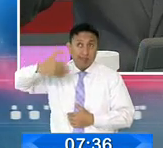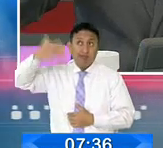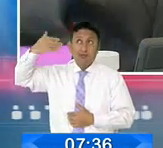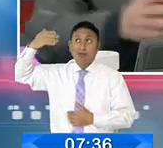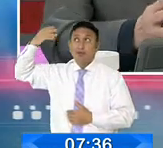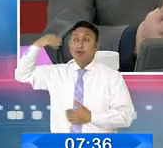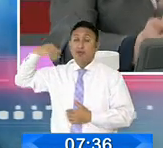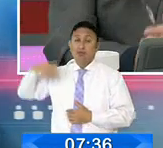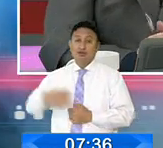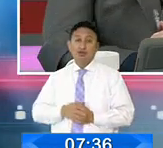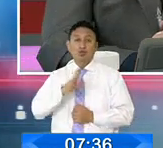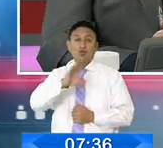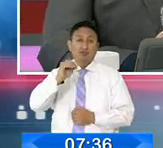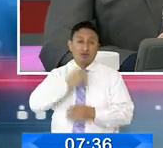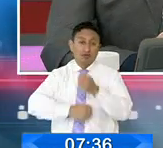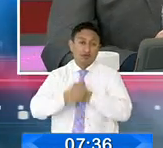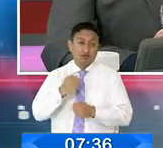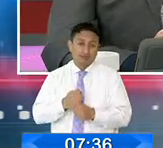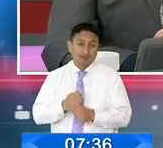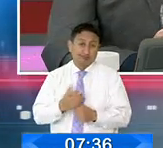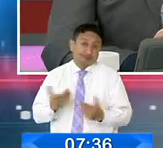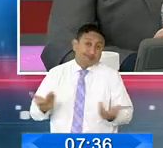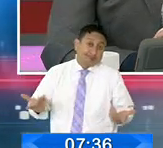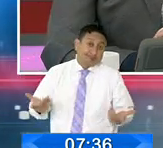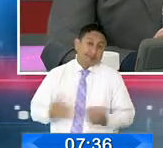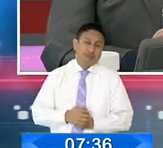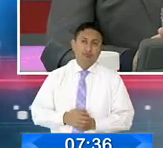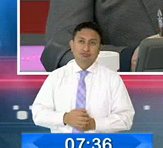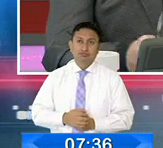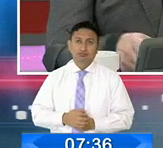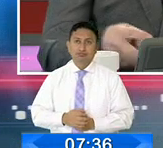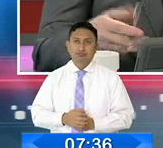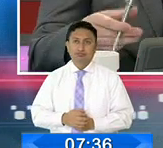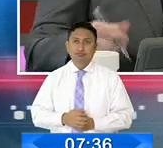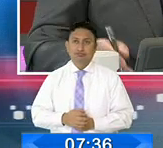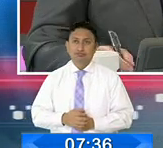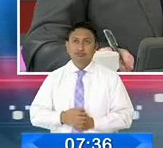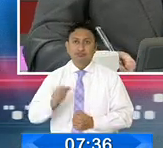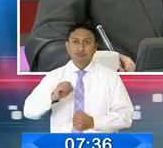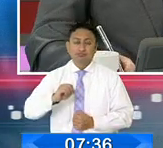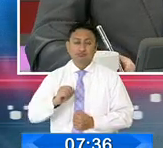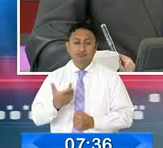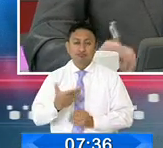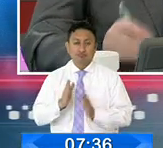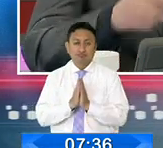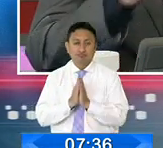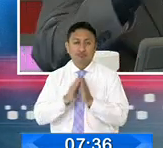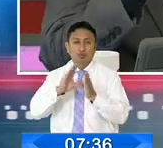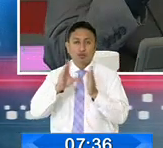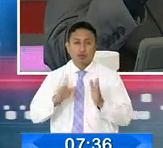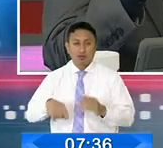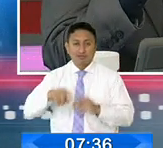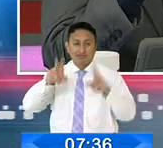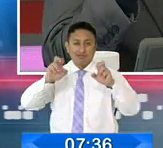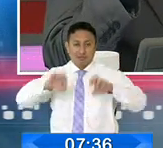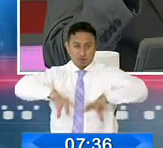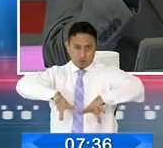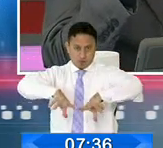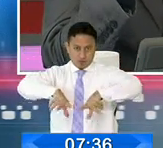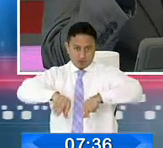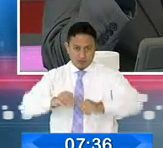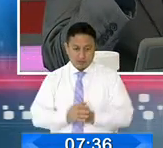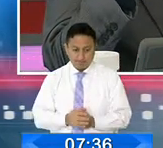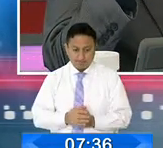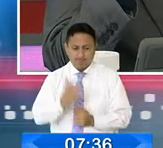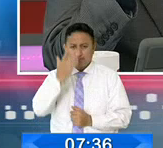gobiernos de los últimos 40 años? Mire, yo quiero hacer precisamente un llamado a la ciudadanía en este tema de la corrupción. ¿Por